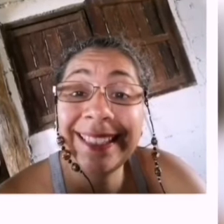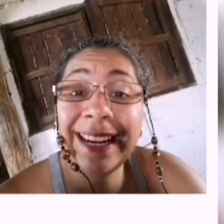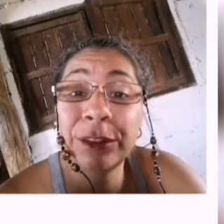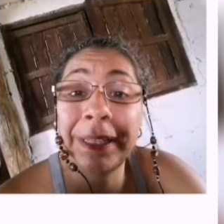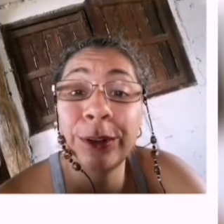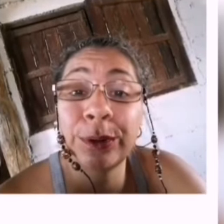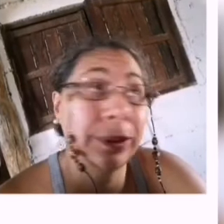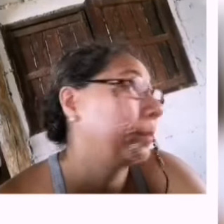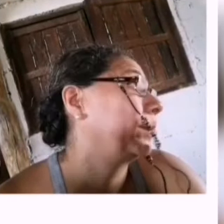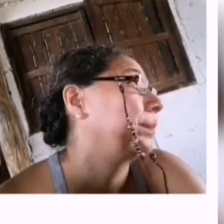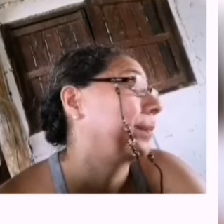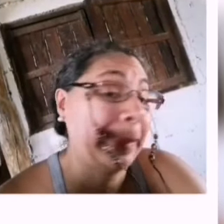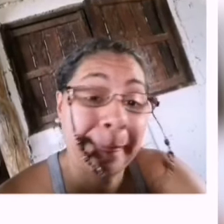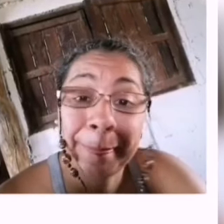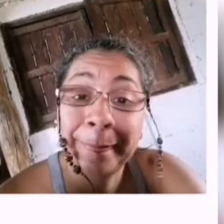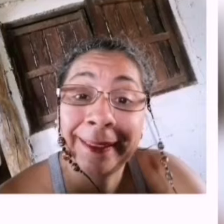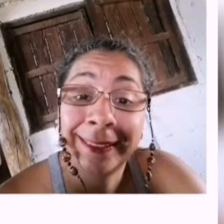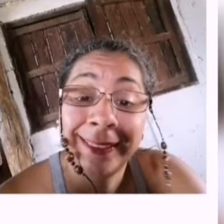¿Qué dirán los pilotos?